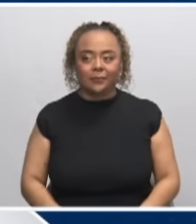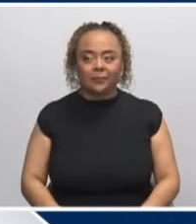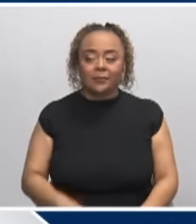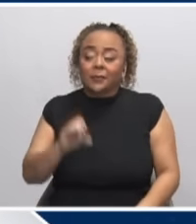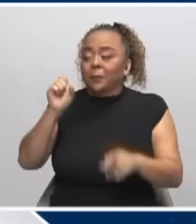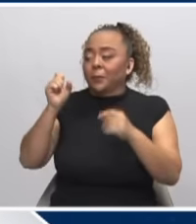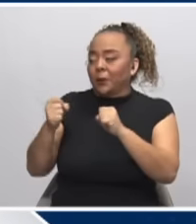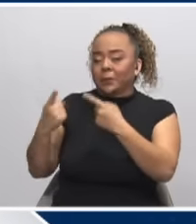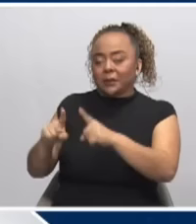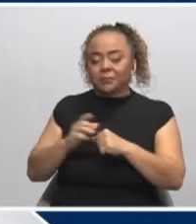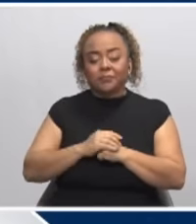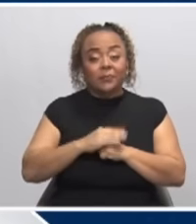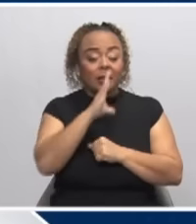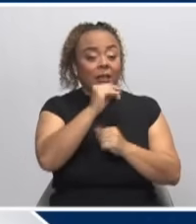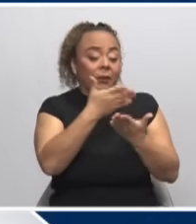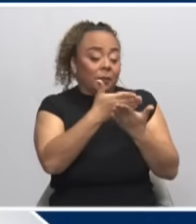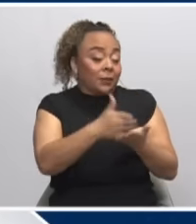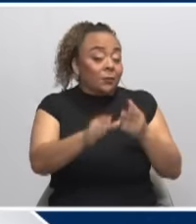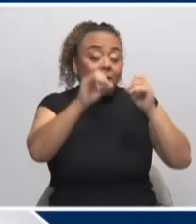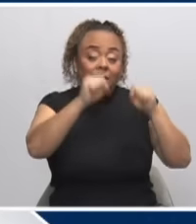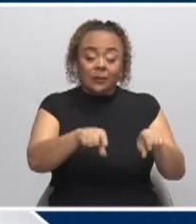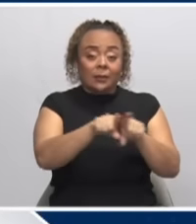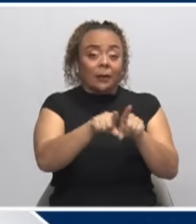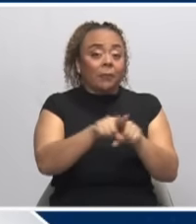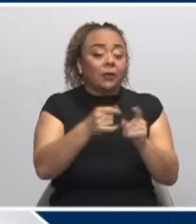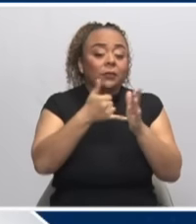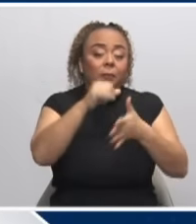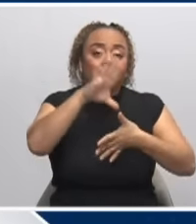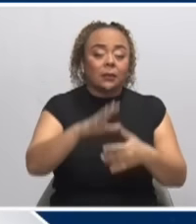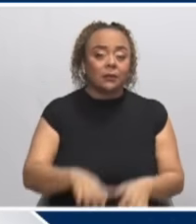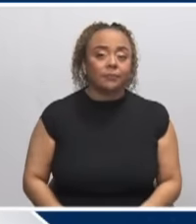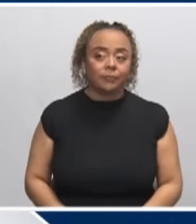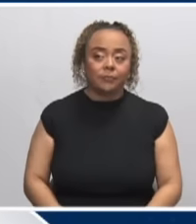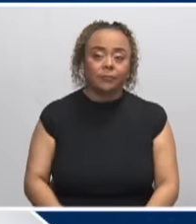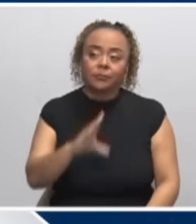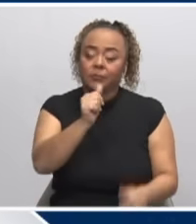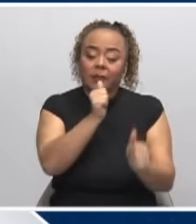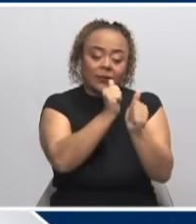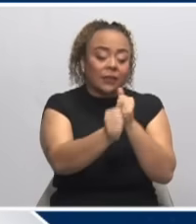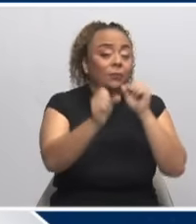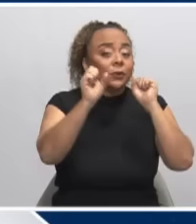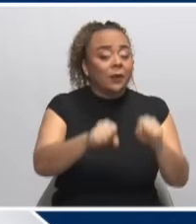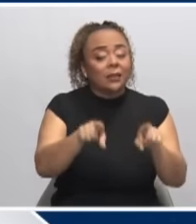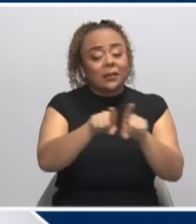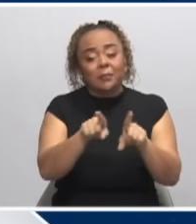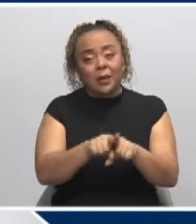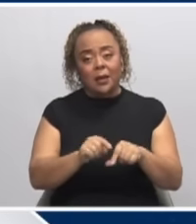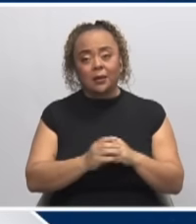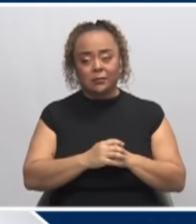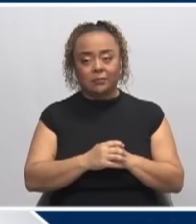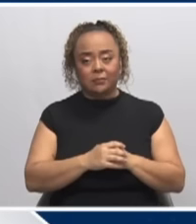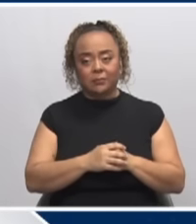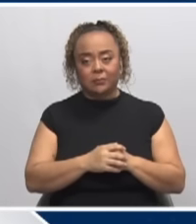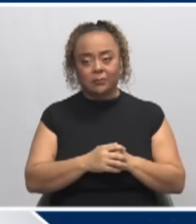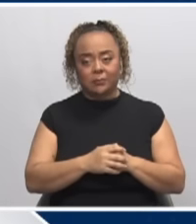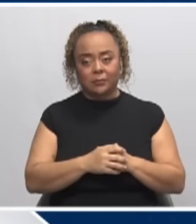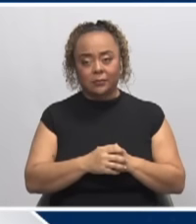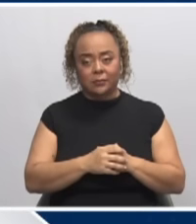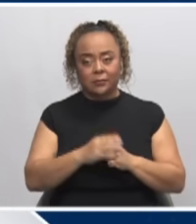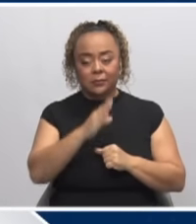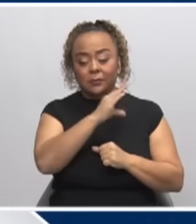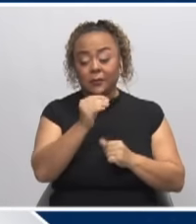Eh y la eliminación Es una posibilidad de la Copa América y avanzar Es una posibilidad de la Copa América y